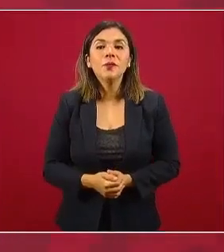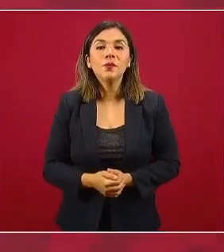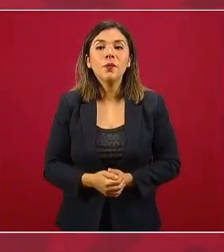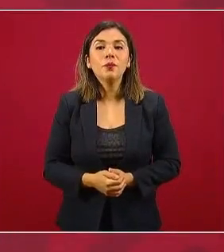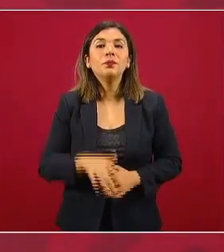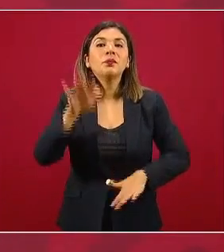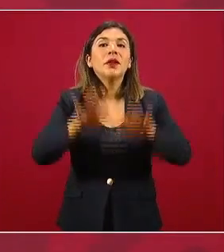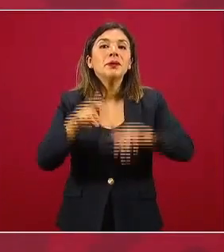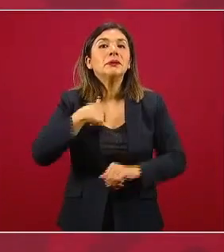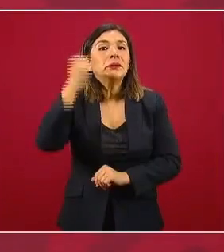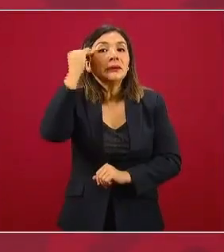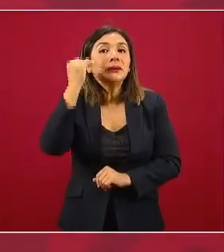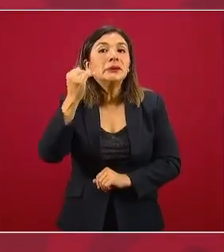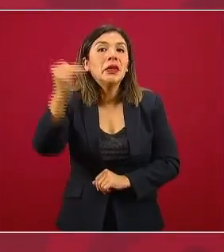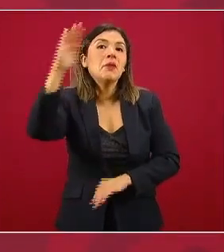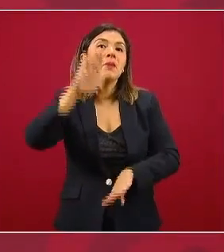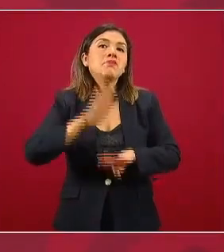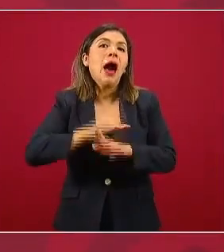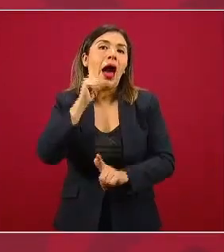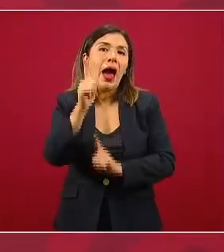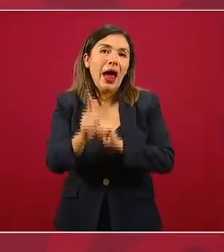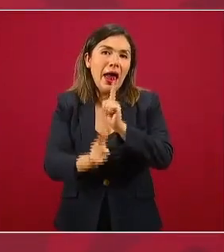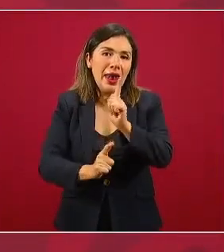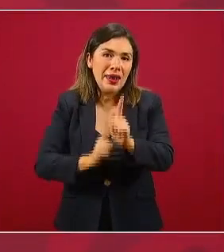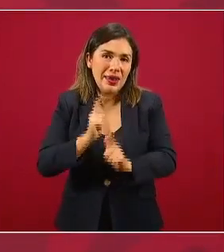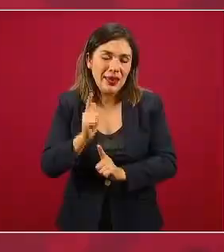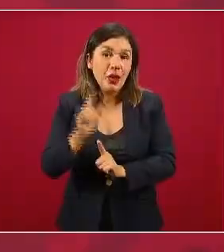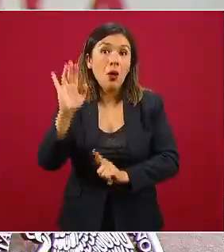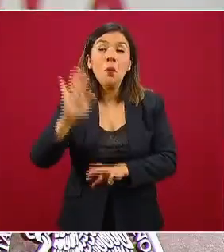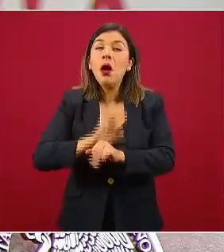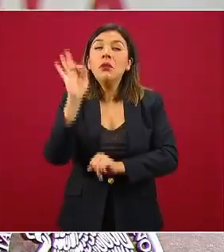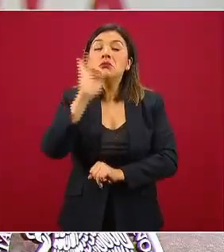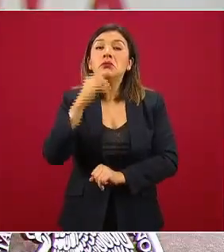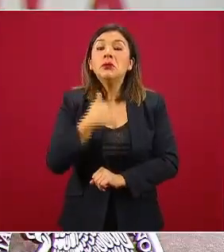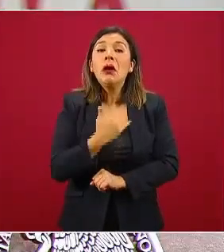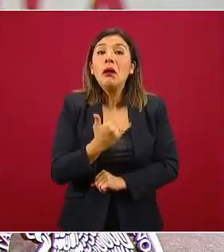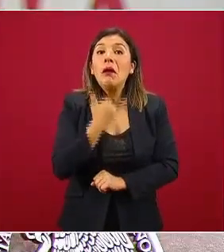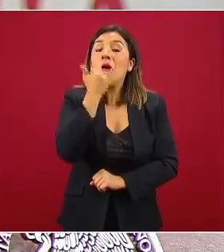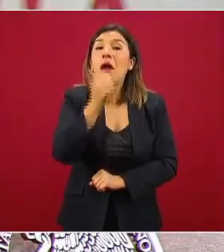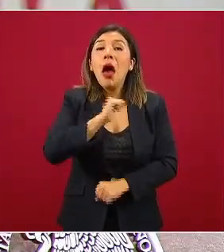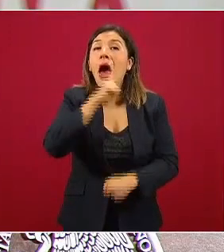me tardo más de la cuenta, porque si digo algo